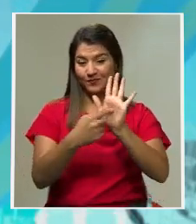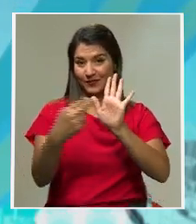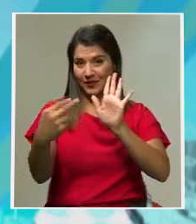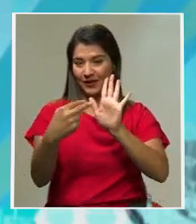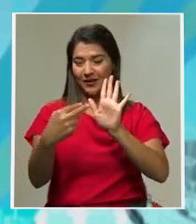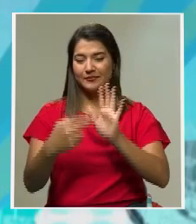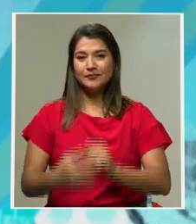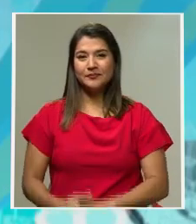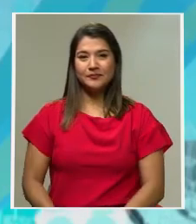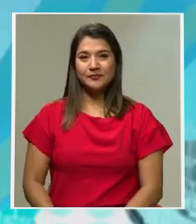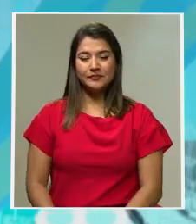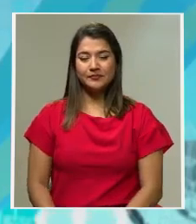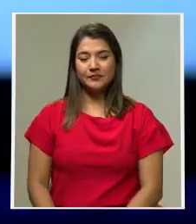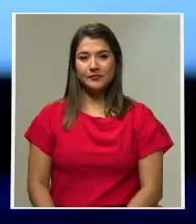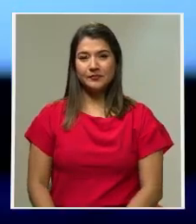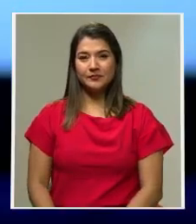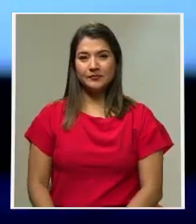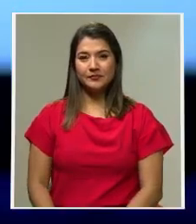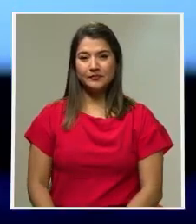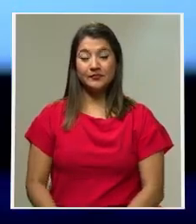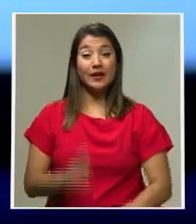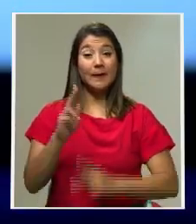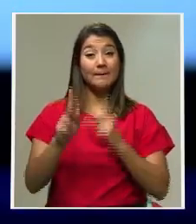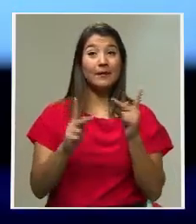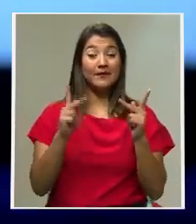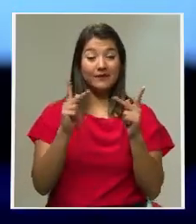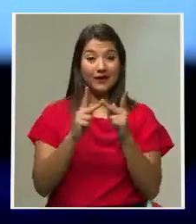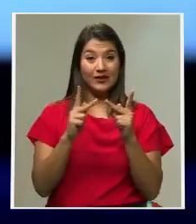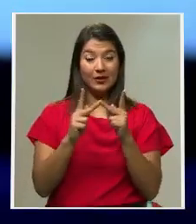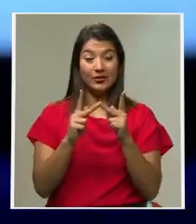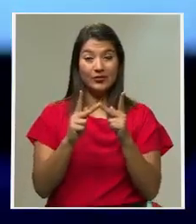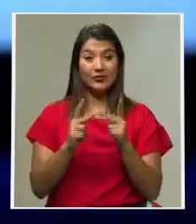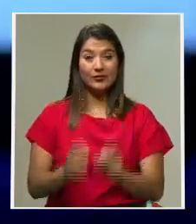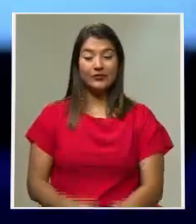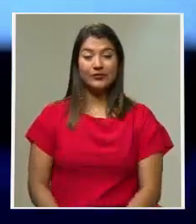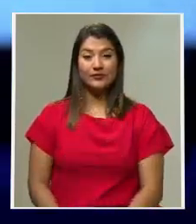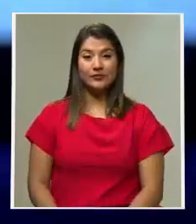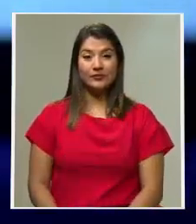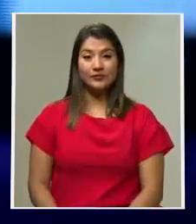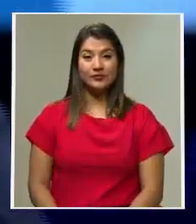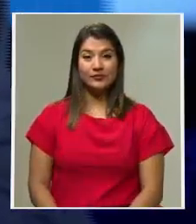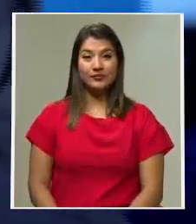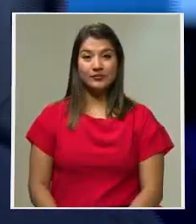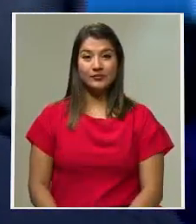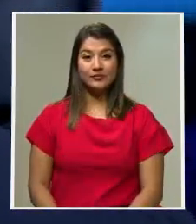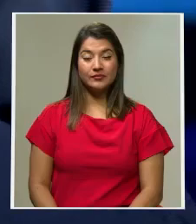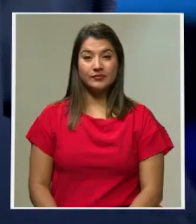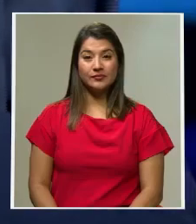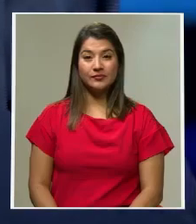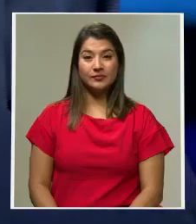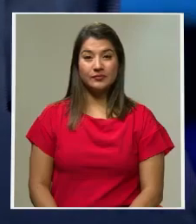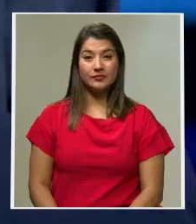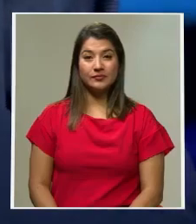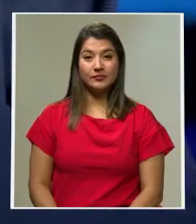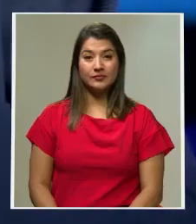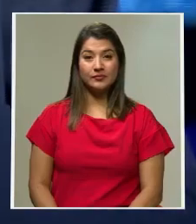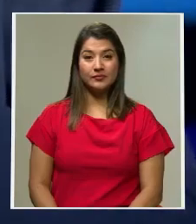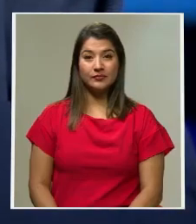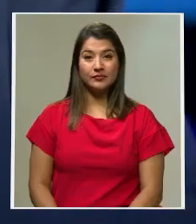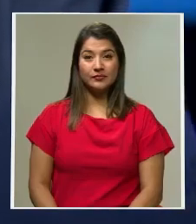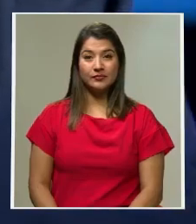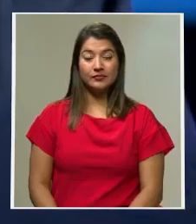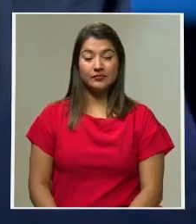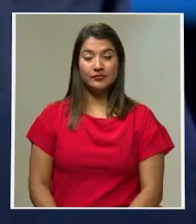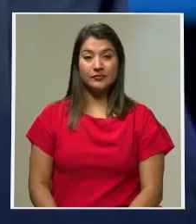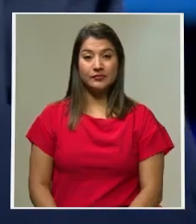estamos tirándolo. Perfecto. Aquí en la 2. Ahí estamos.